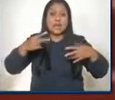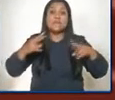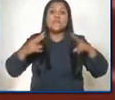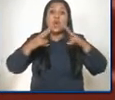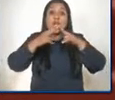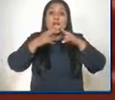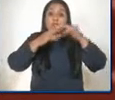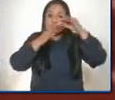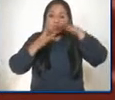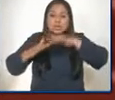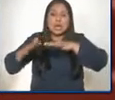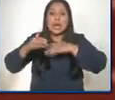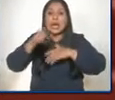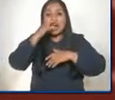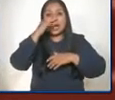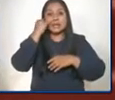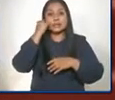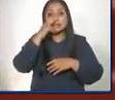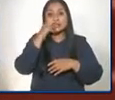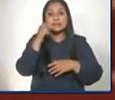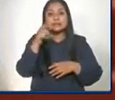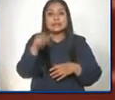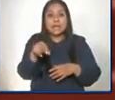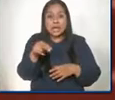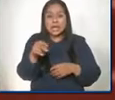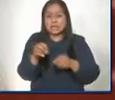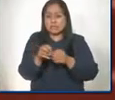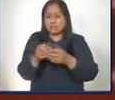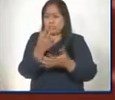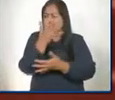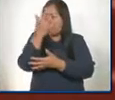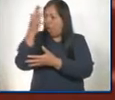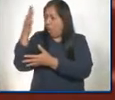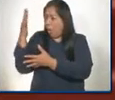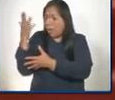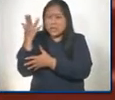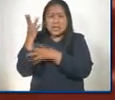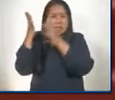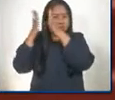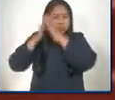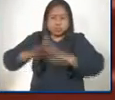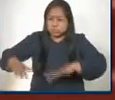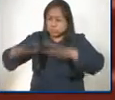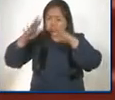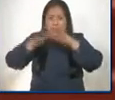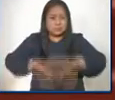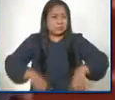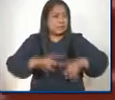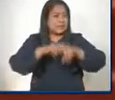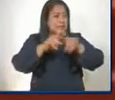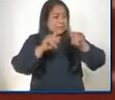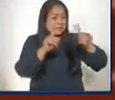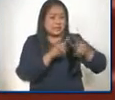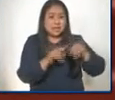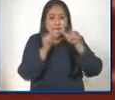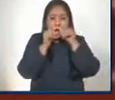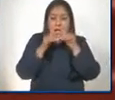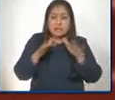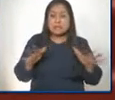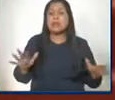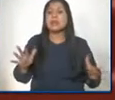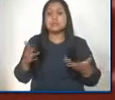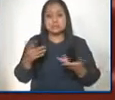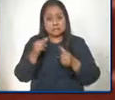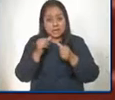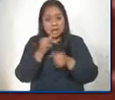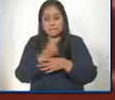Atitlán, donde se pierden hectáreas de bosques, de áreas protegidas y diversidad y biodiversidad